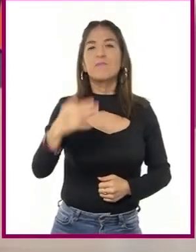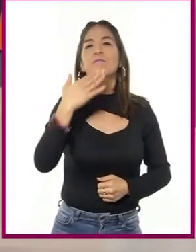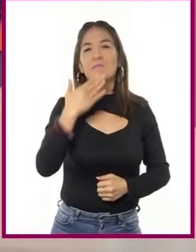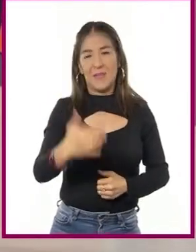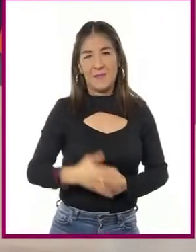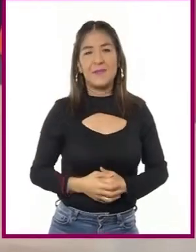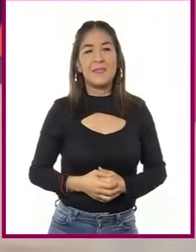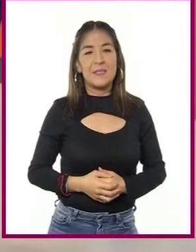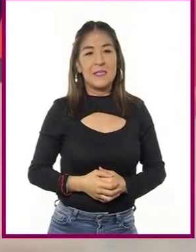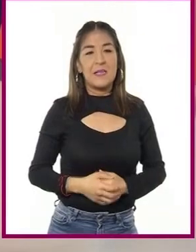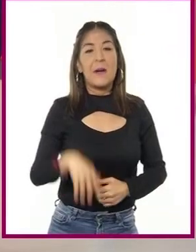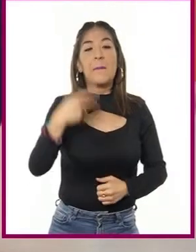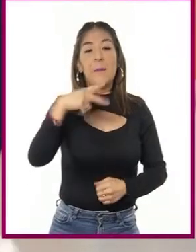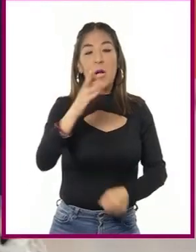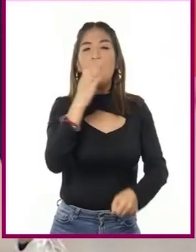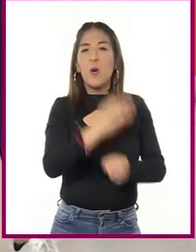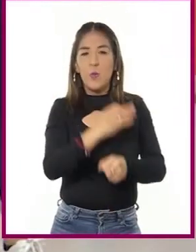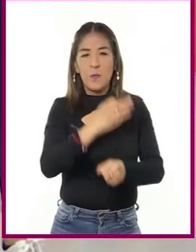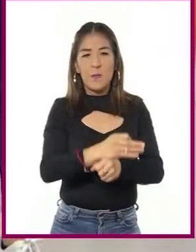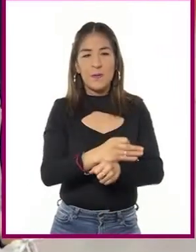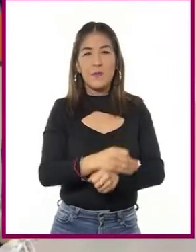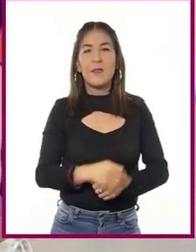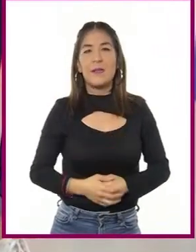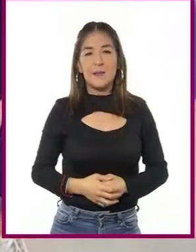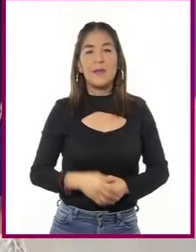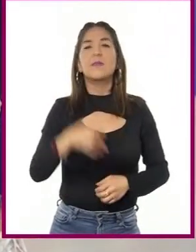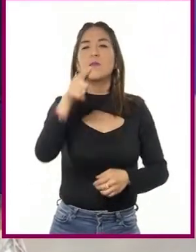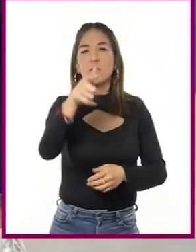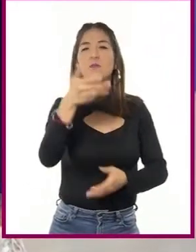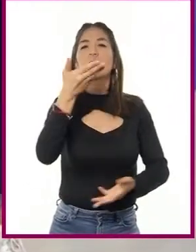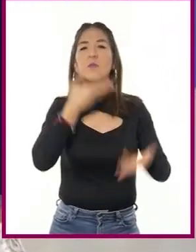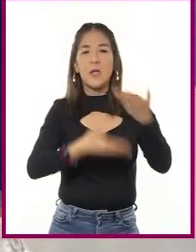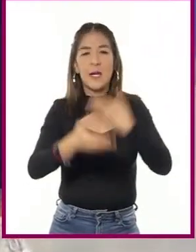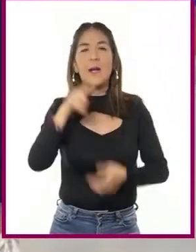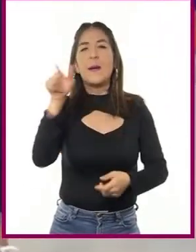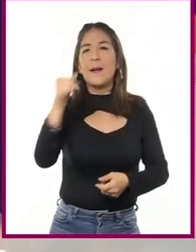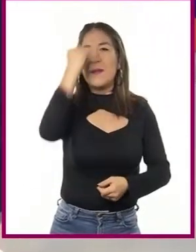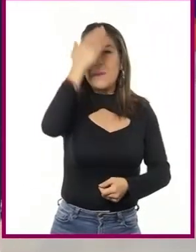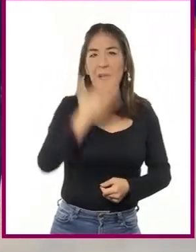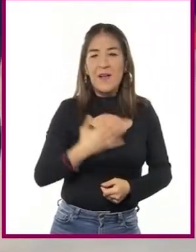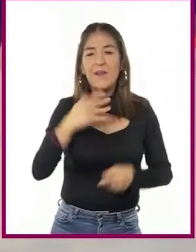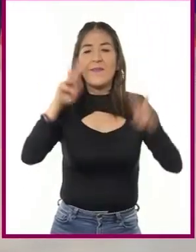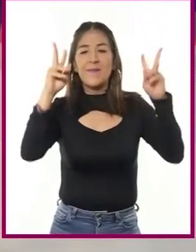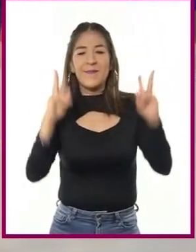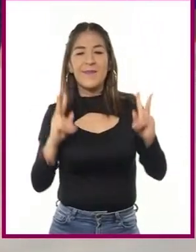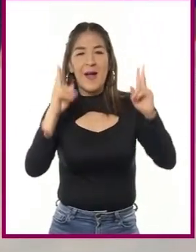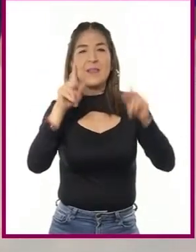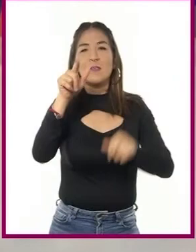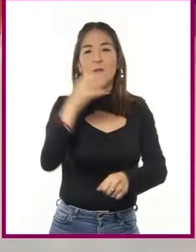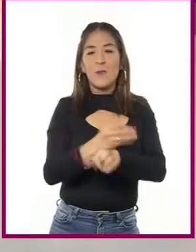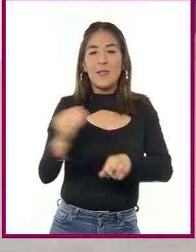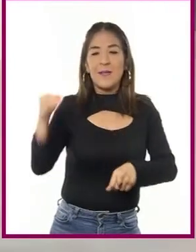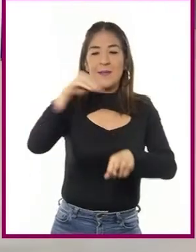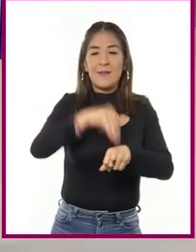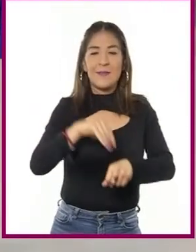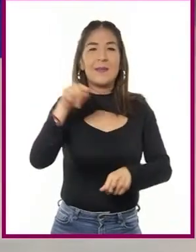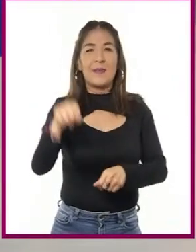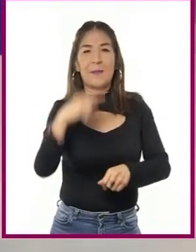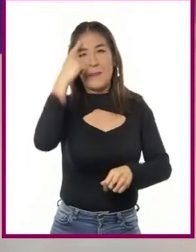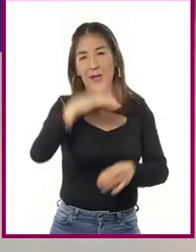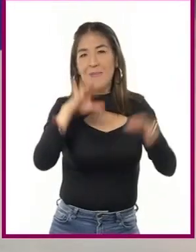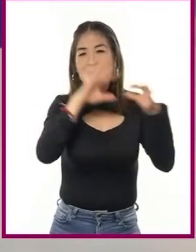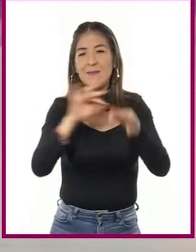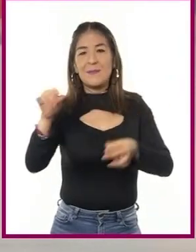correcto. Pero ahora te invito a que nos compartas las imágenes y frases que incluirás en tus cápsulas